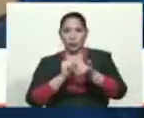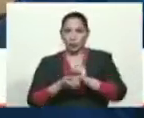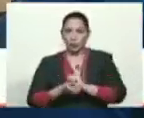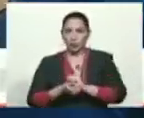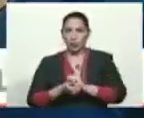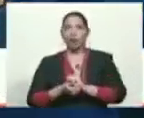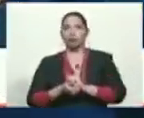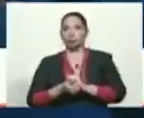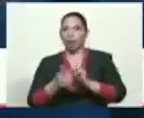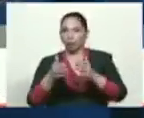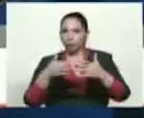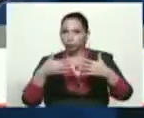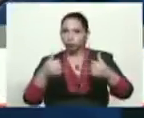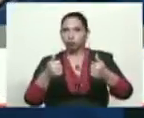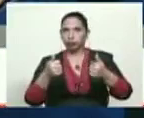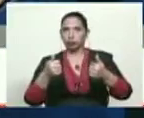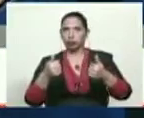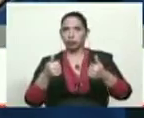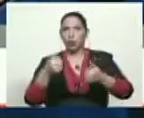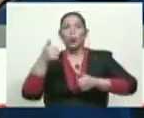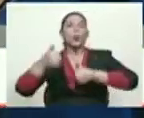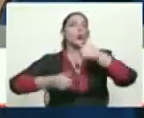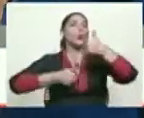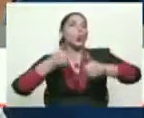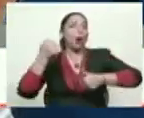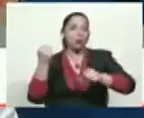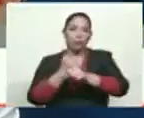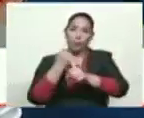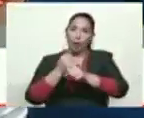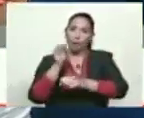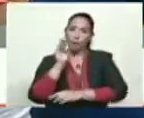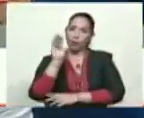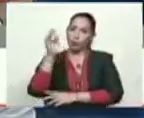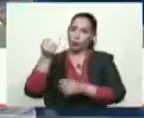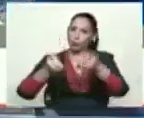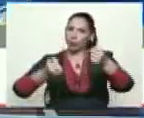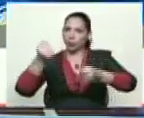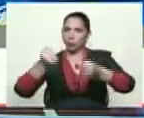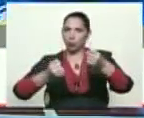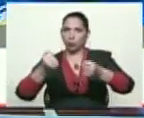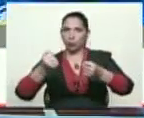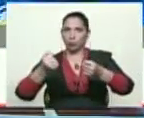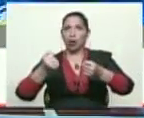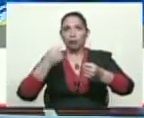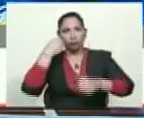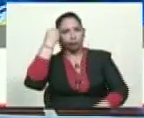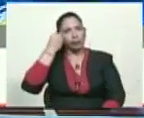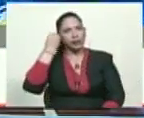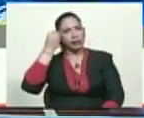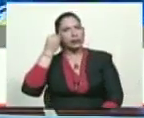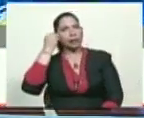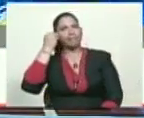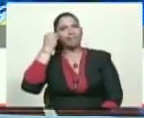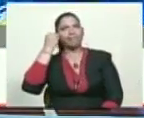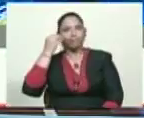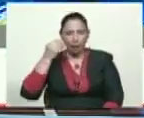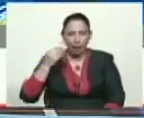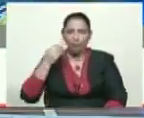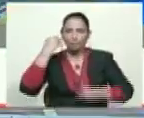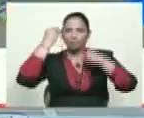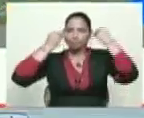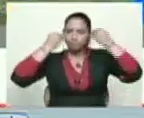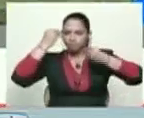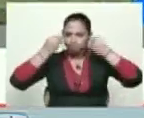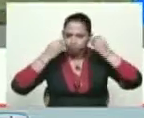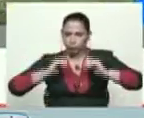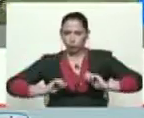la seguridad cuáles son las obras de futuro para el transporte pensar arrancamos con fuerza